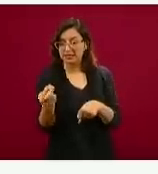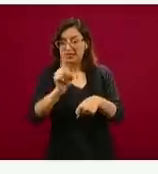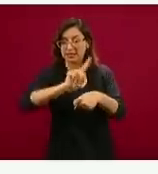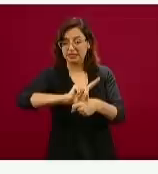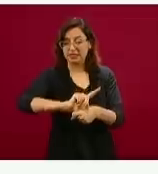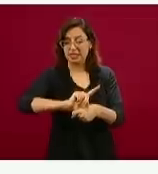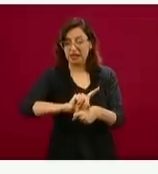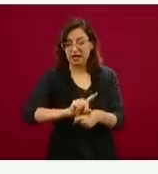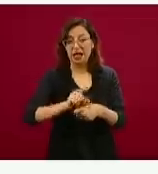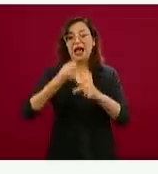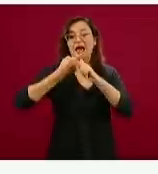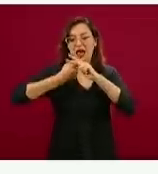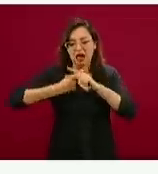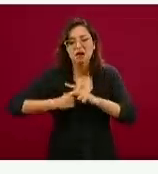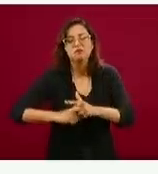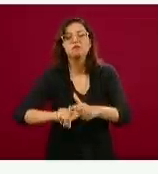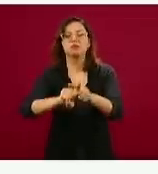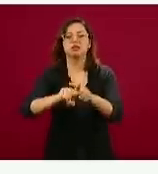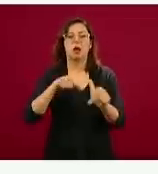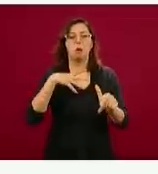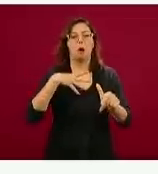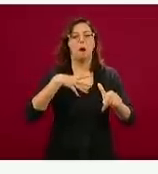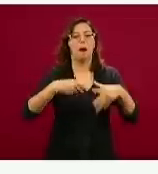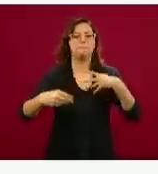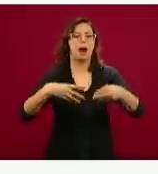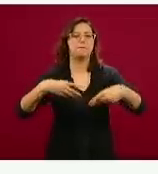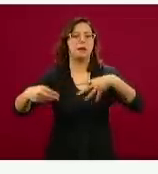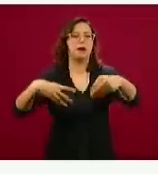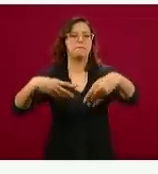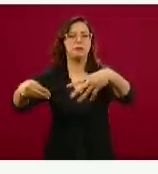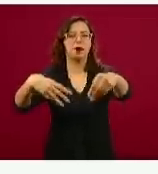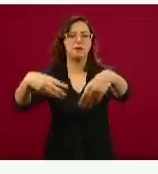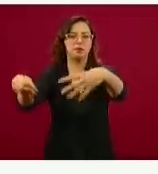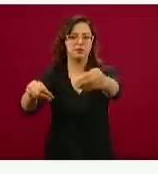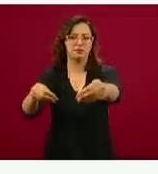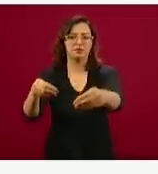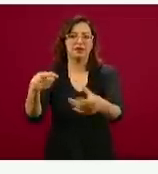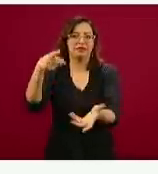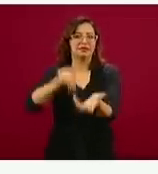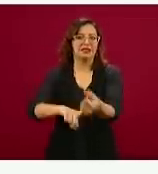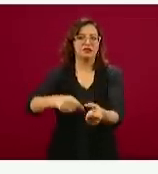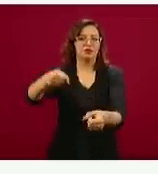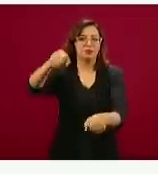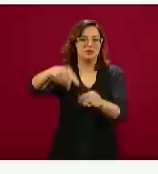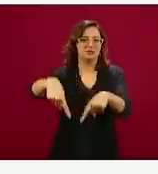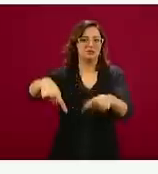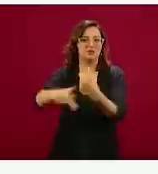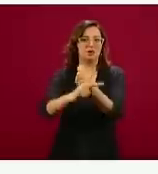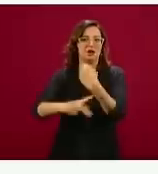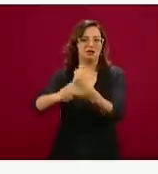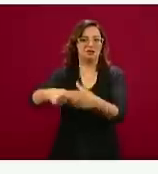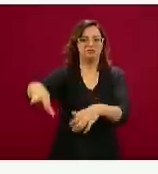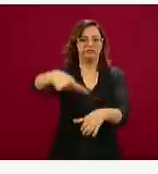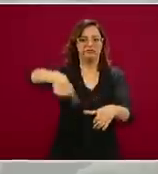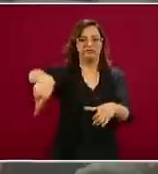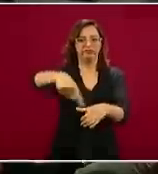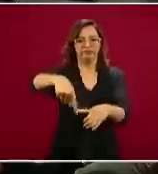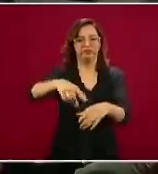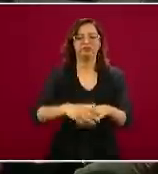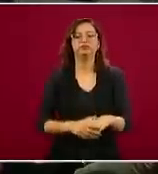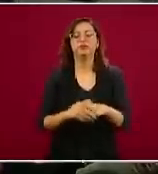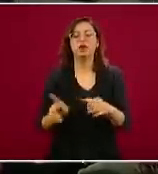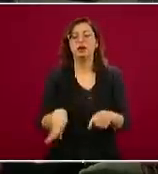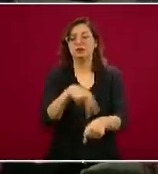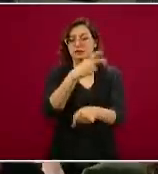el momento en que entran en transmisión comunitaria. En la siguiente diapositiva está el caso de